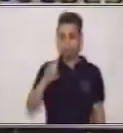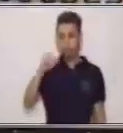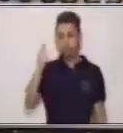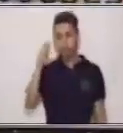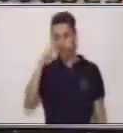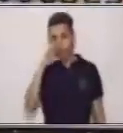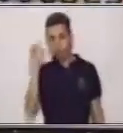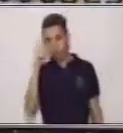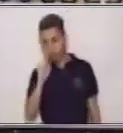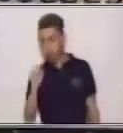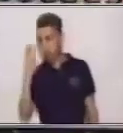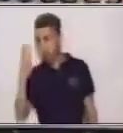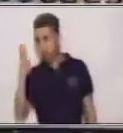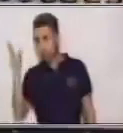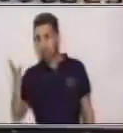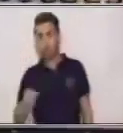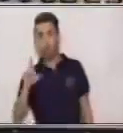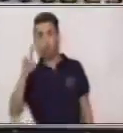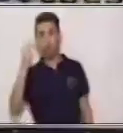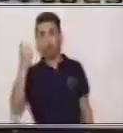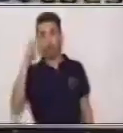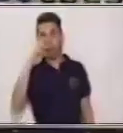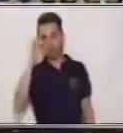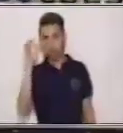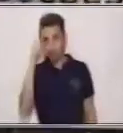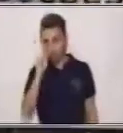así se llama cada parte de esta fracción. ¿Cómo te dije?